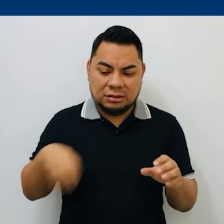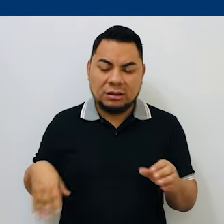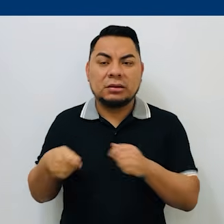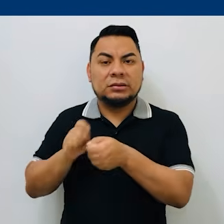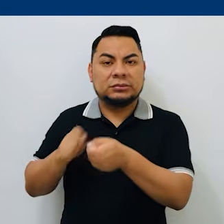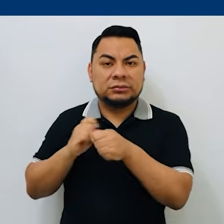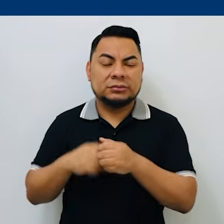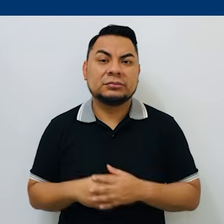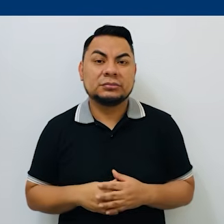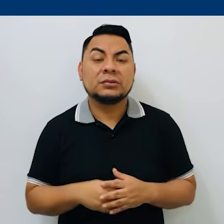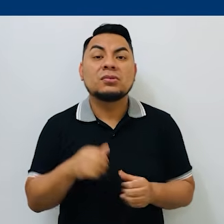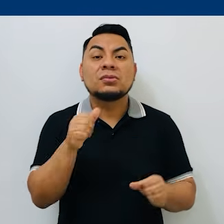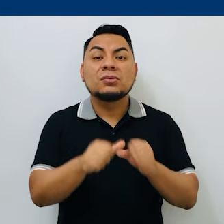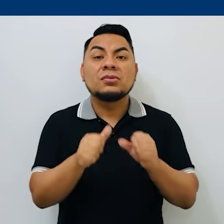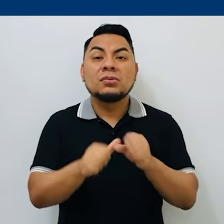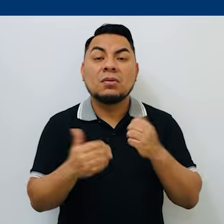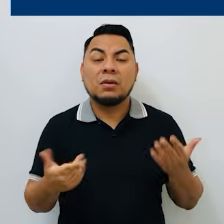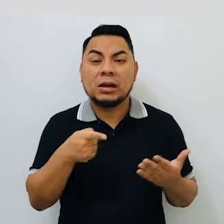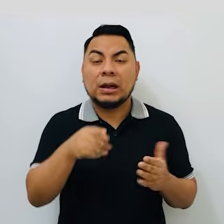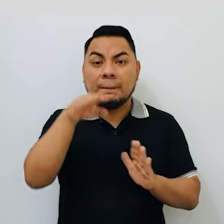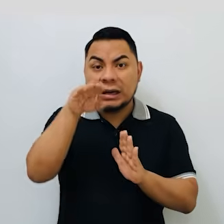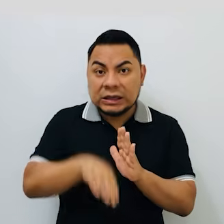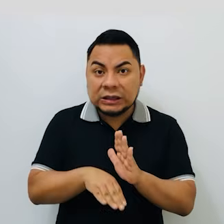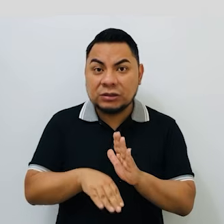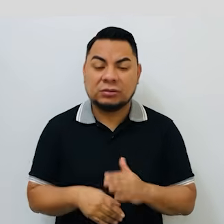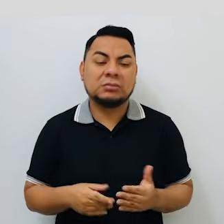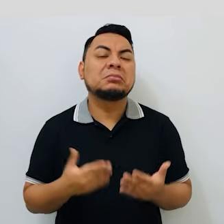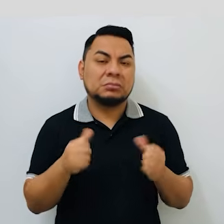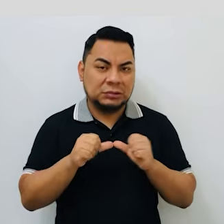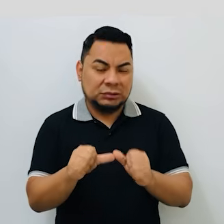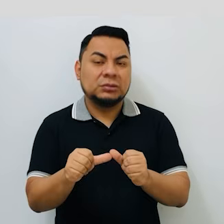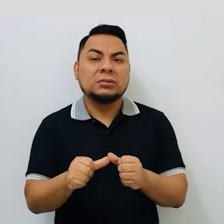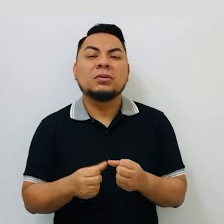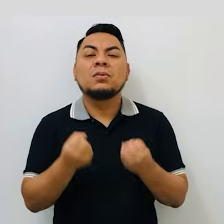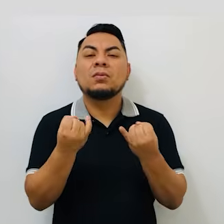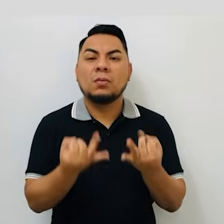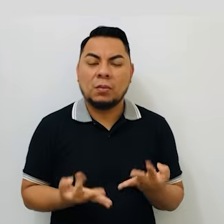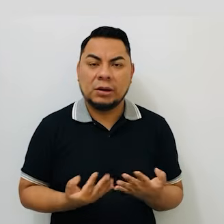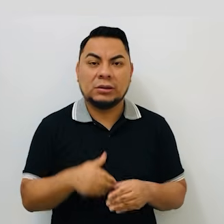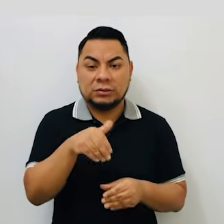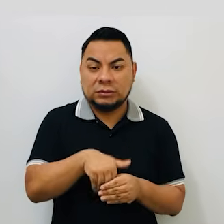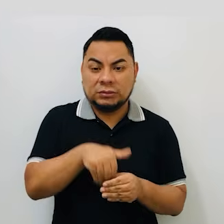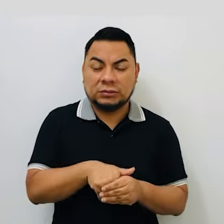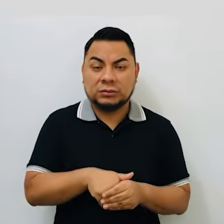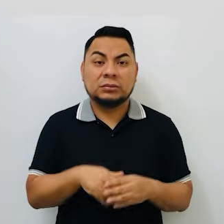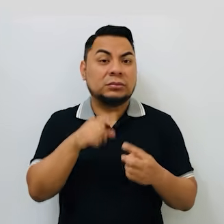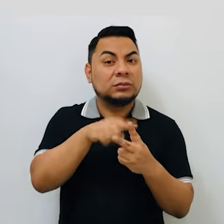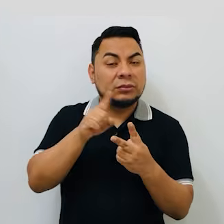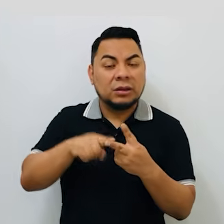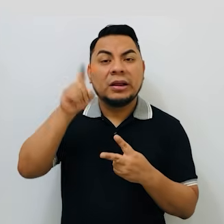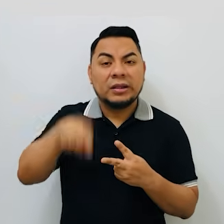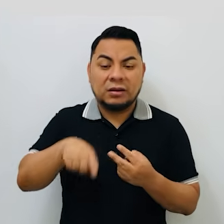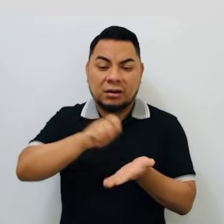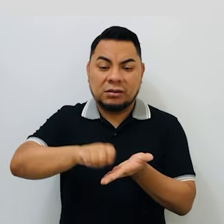abrirlas, se las destruirán. Si el número de cédulas fuera menor, se continuará con el escrutinio. En ambos